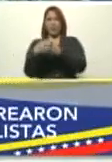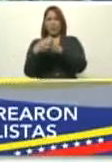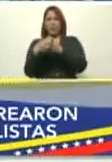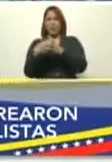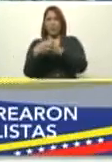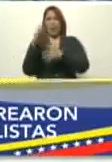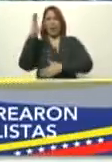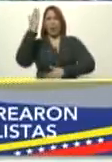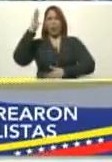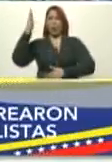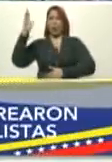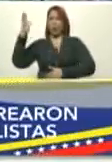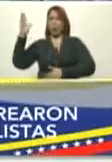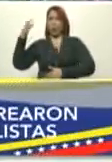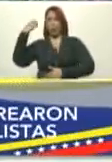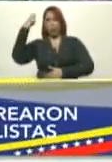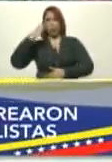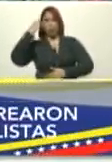verdad de la historia.